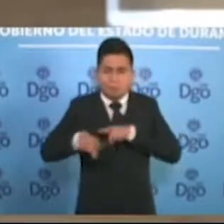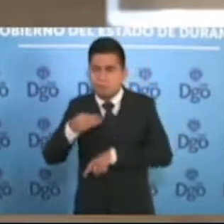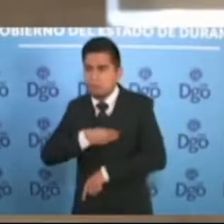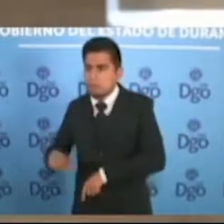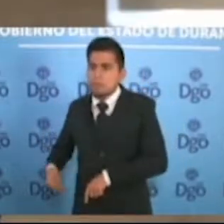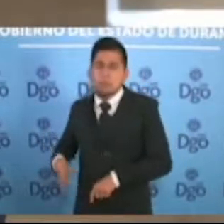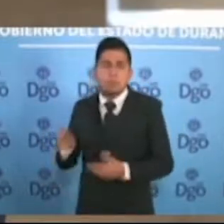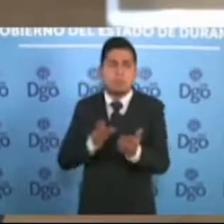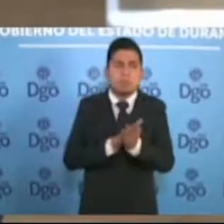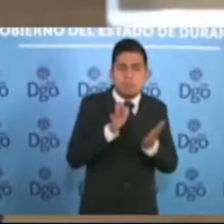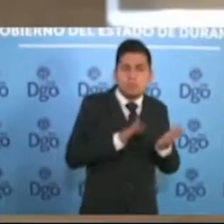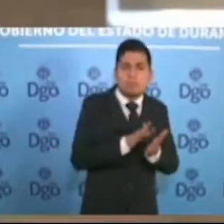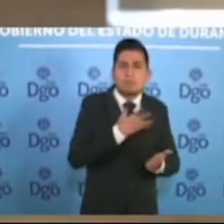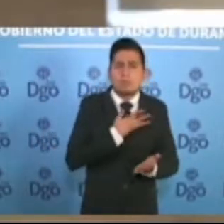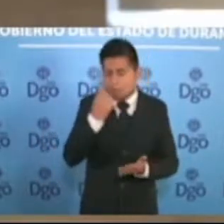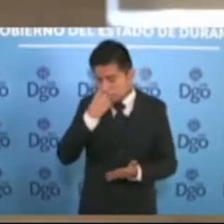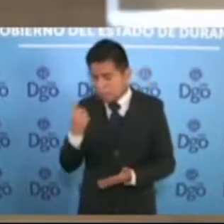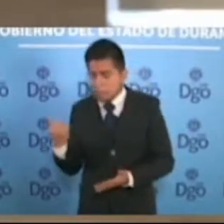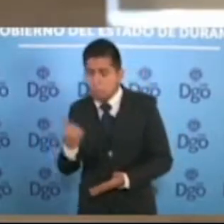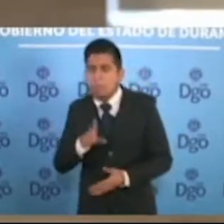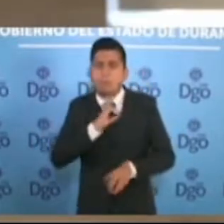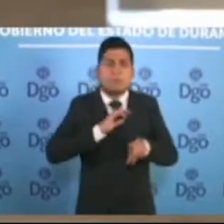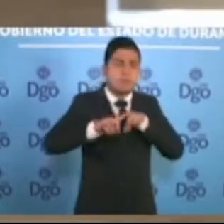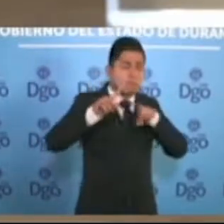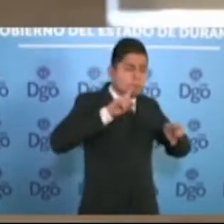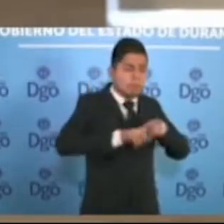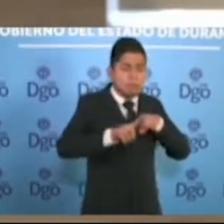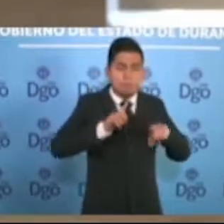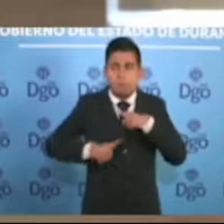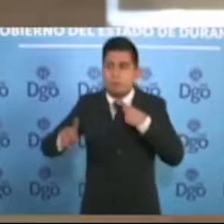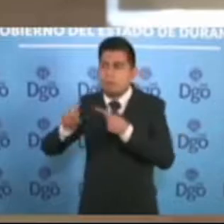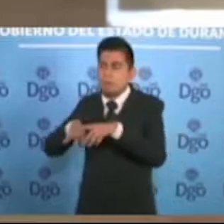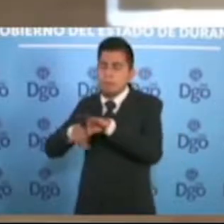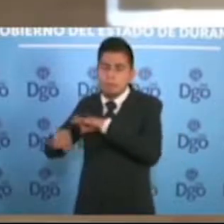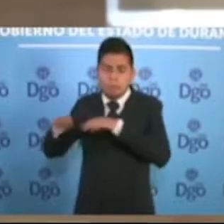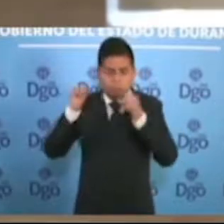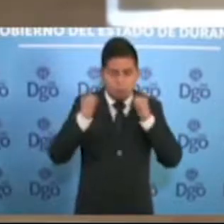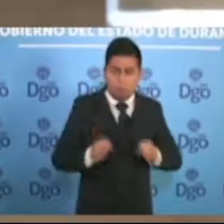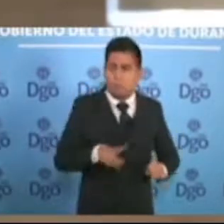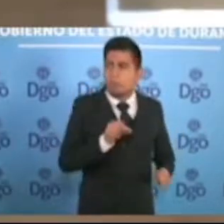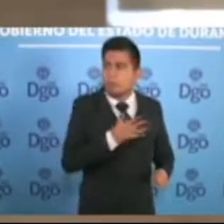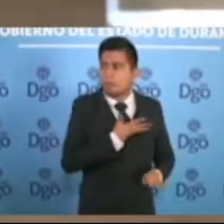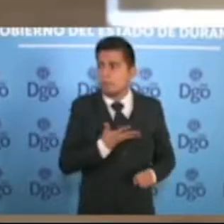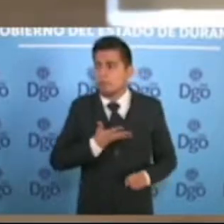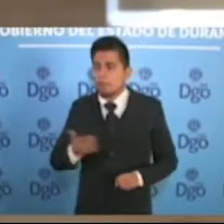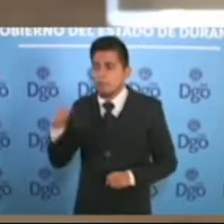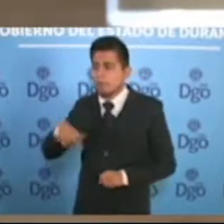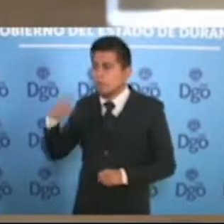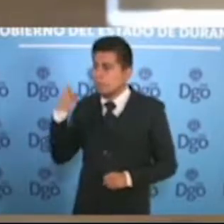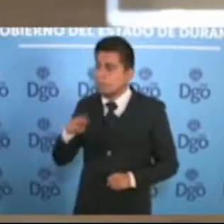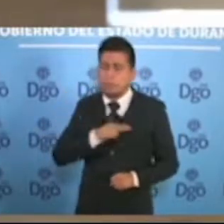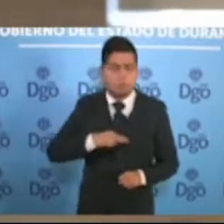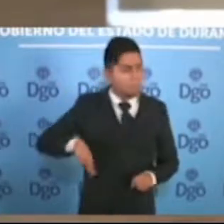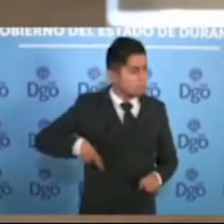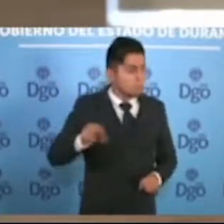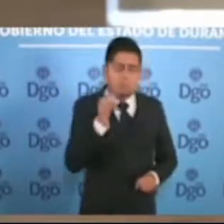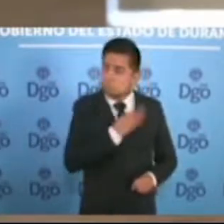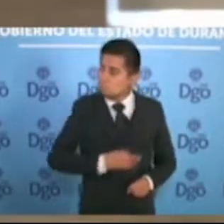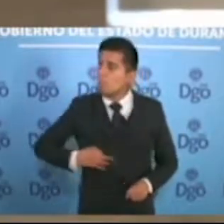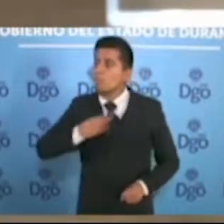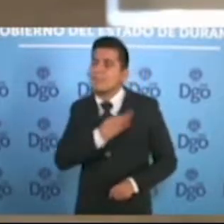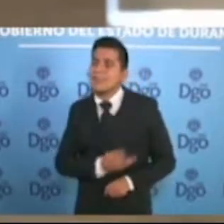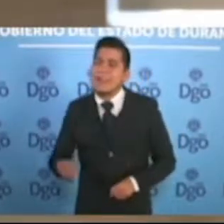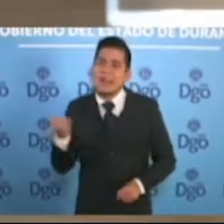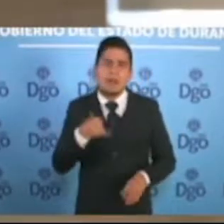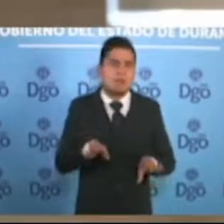para cumplir con las tareas de seguridad. En Durango, no estamos conformes con el trato